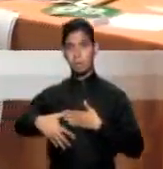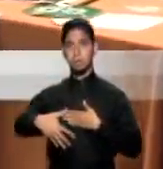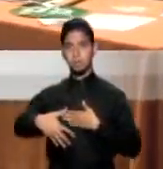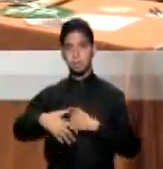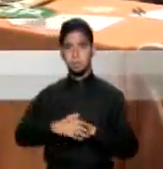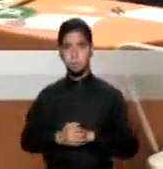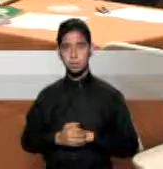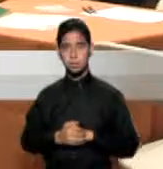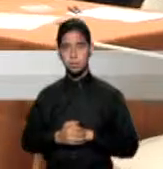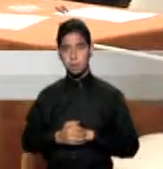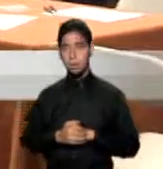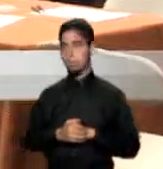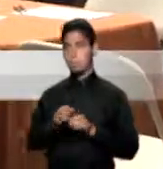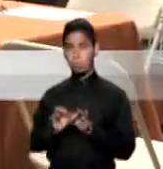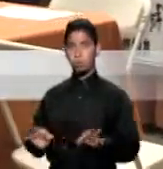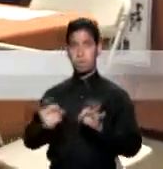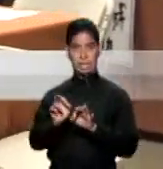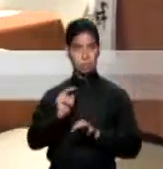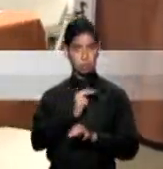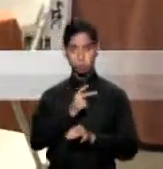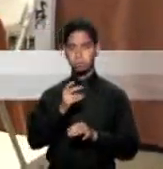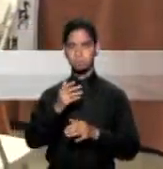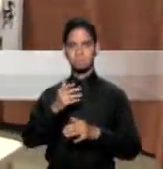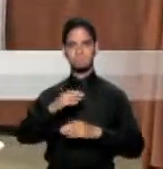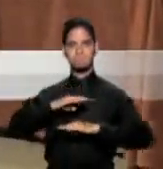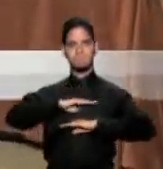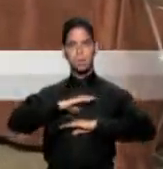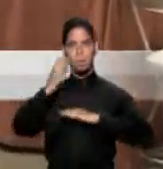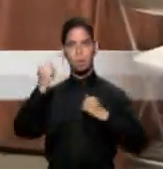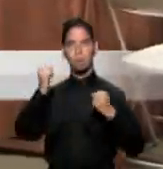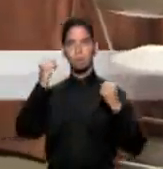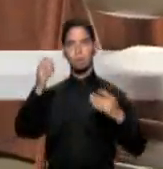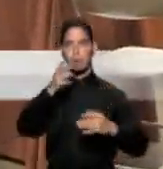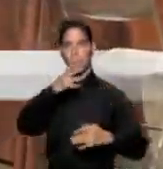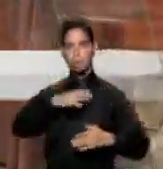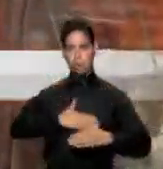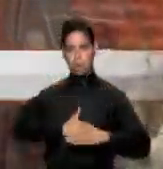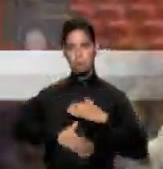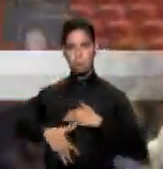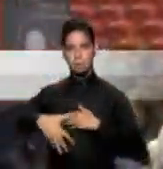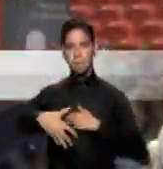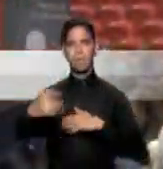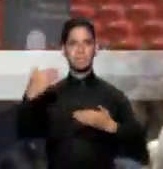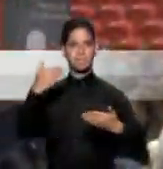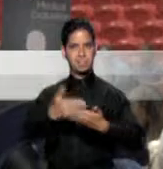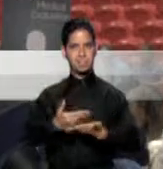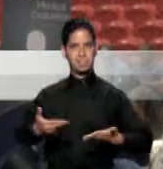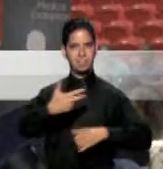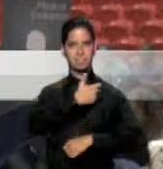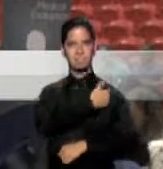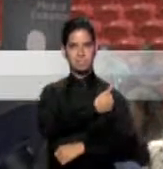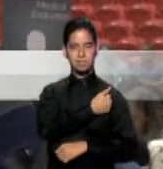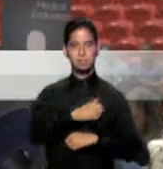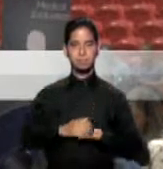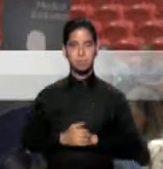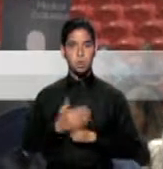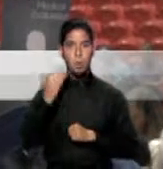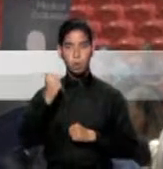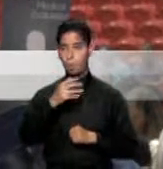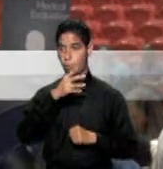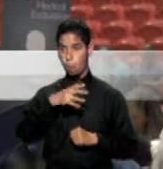proceder entonces a recibir la vacuna y de esta manera el cuidado que esto representa para su salud. Como ven en la parte posterior, hay suficientes personas donde se le